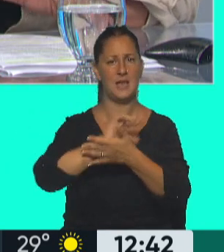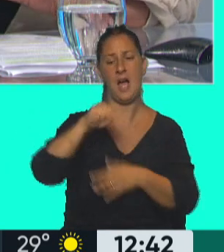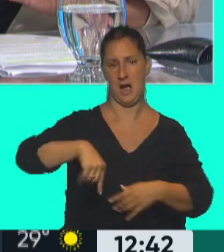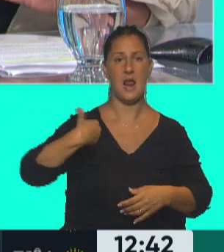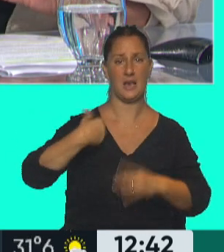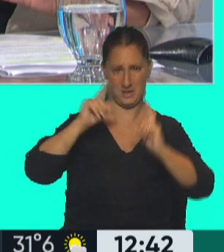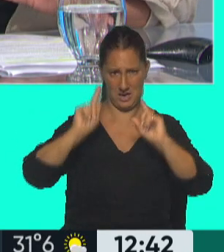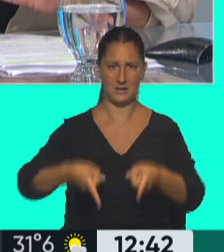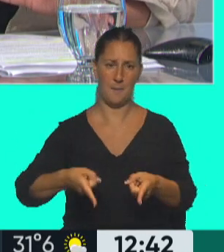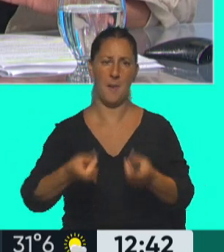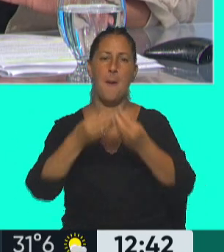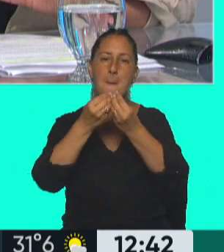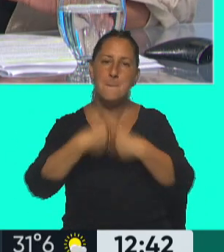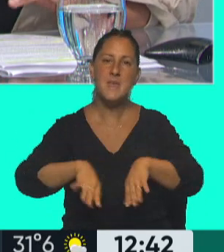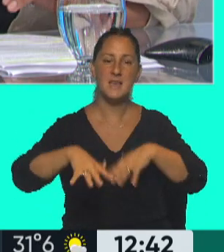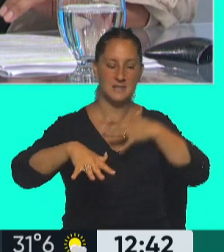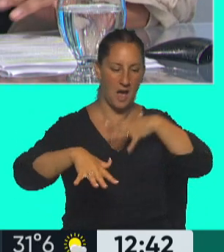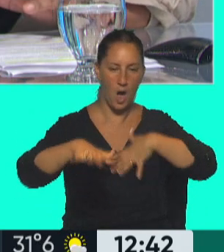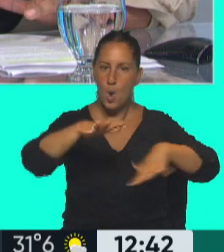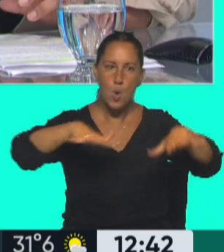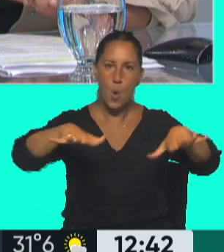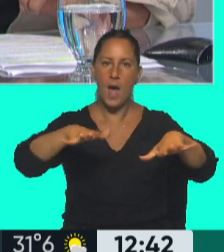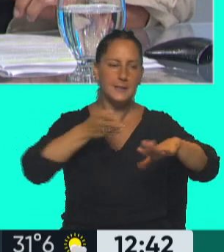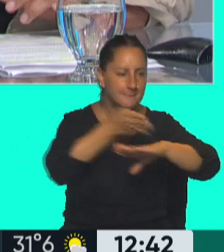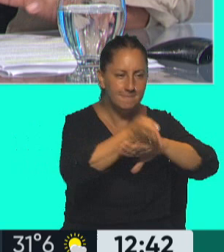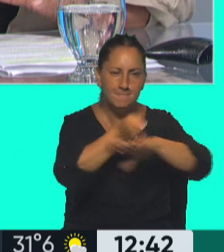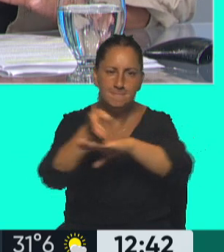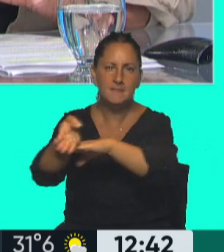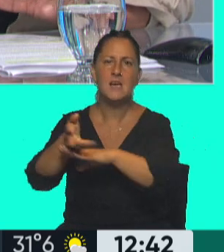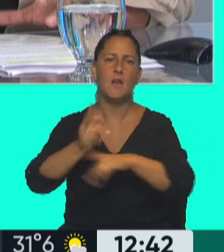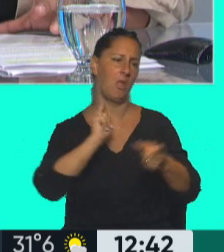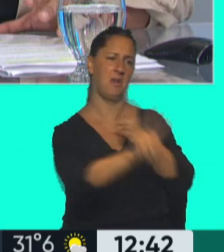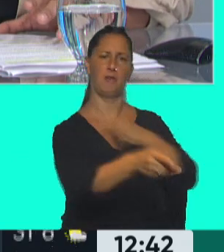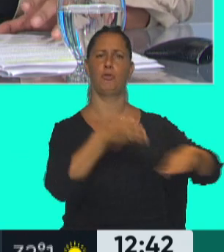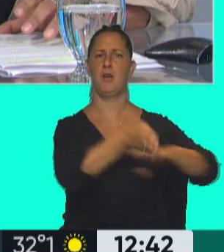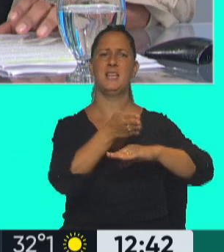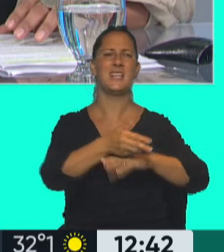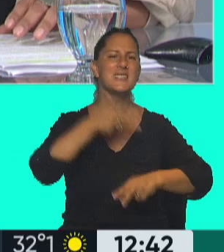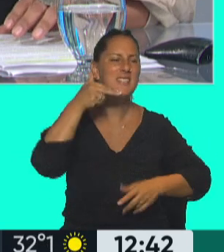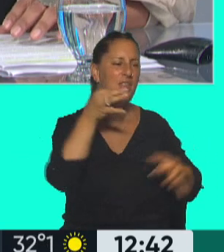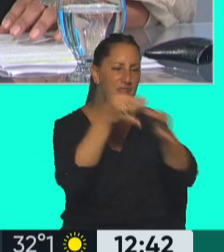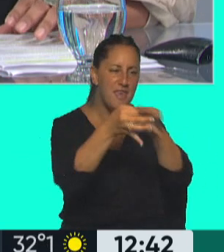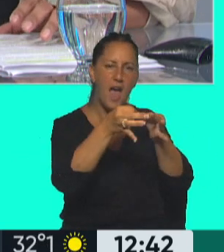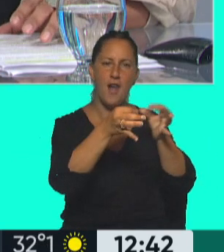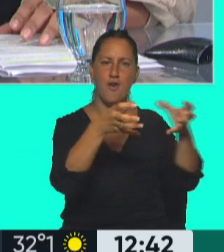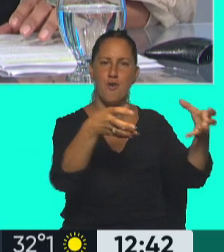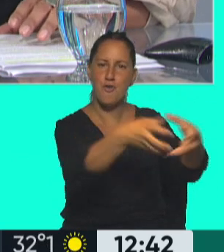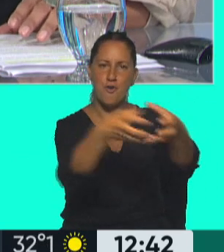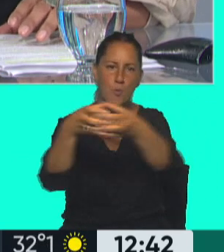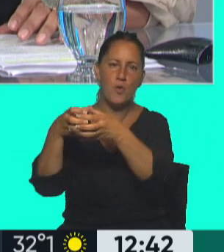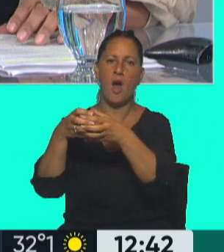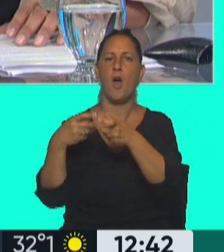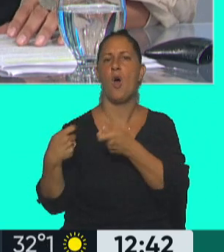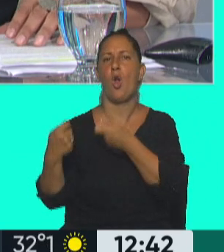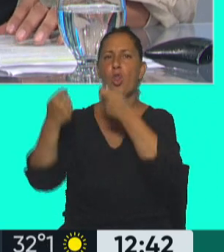se incursiona en los territorios sin ningún diálogo con las comunidades, cuando se otorgan